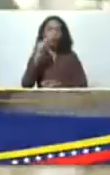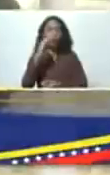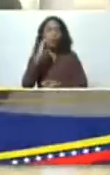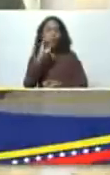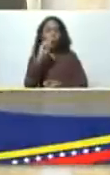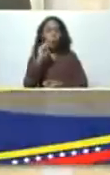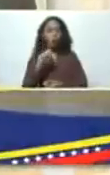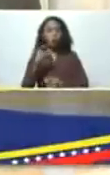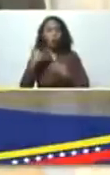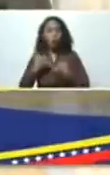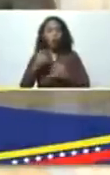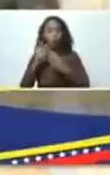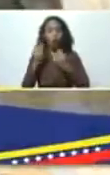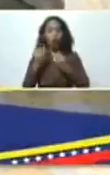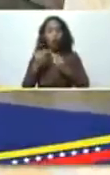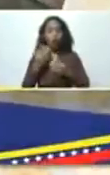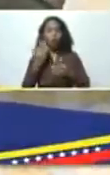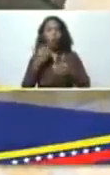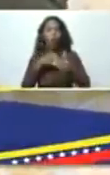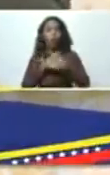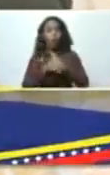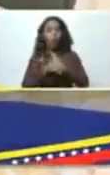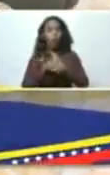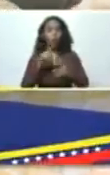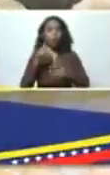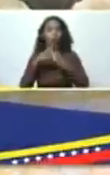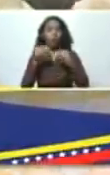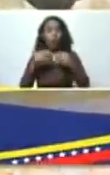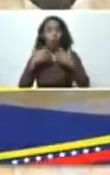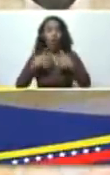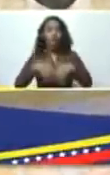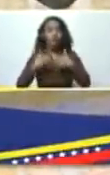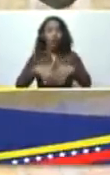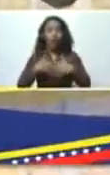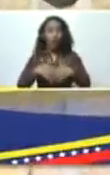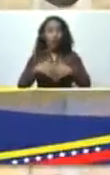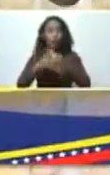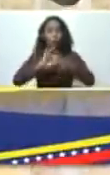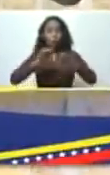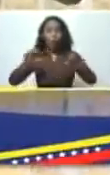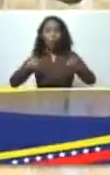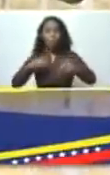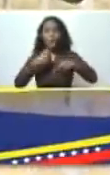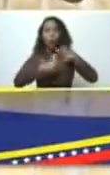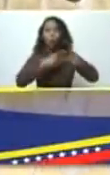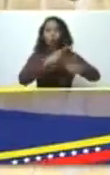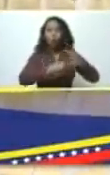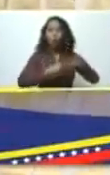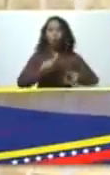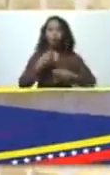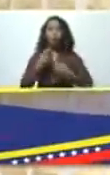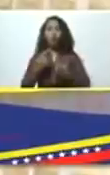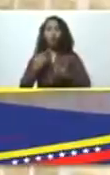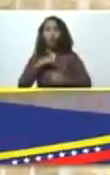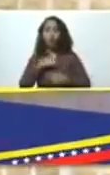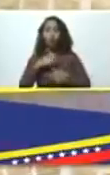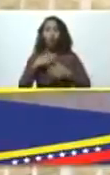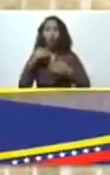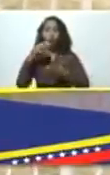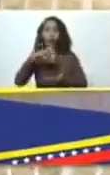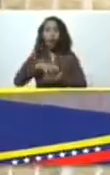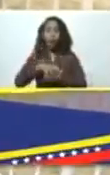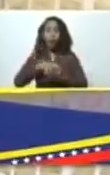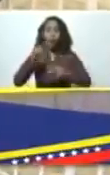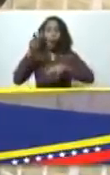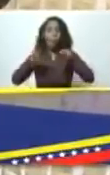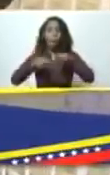ahora mucho. Vamos a entrar en toda la parte de industrialización, de encadenamiento productivo. Que quisiera... Estamos en la